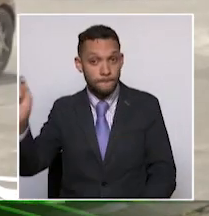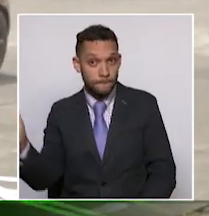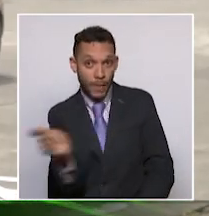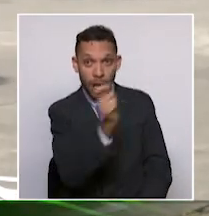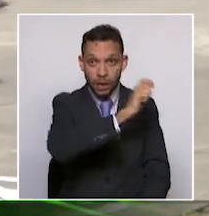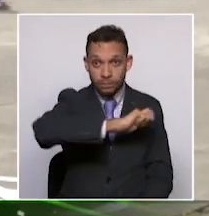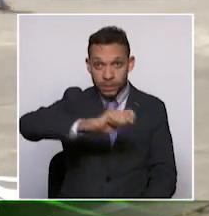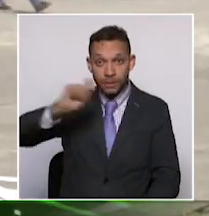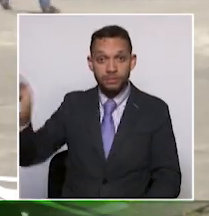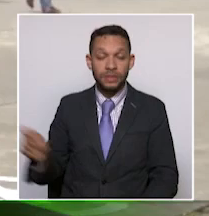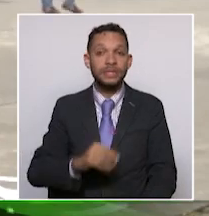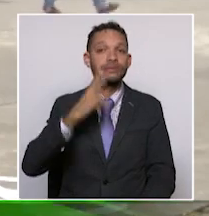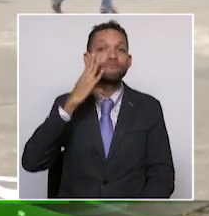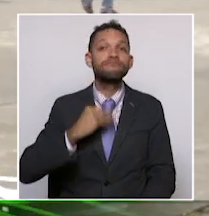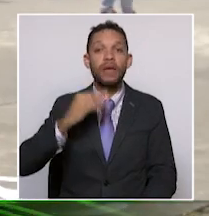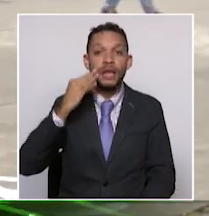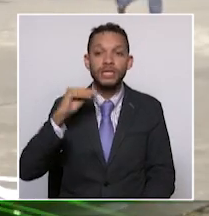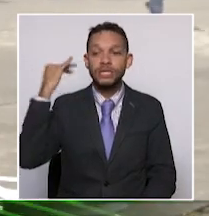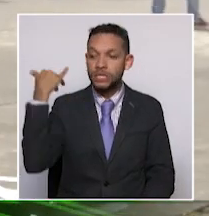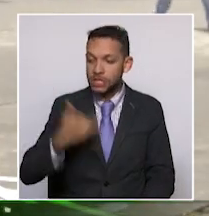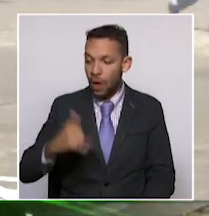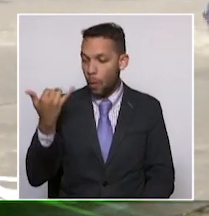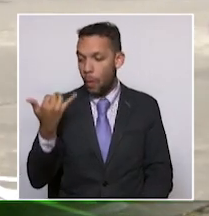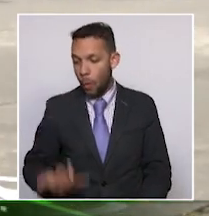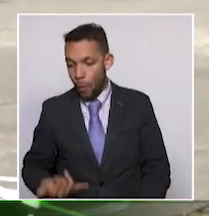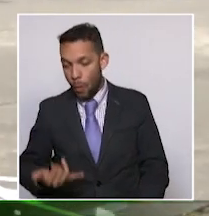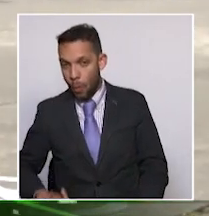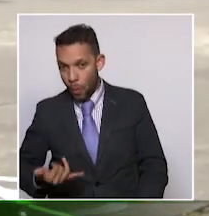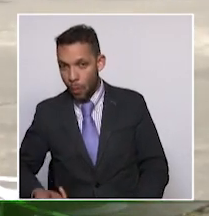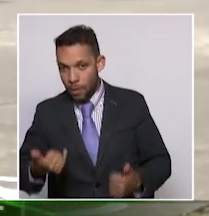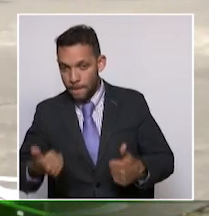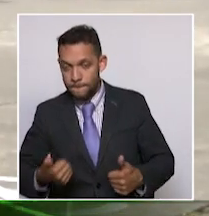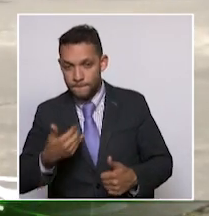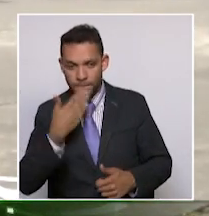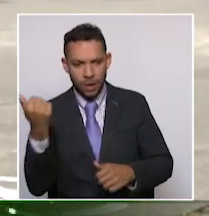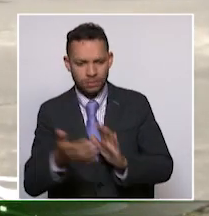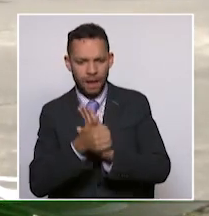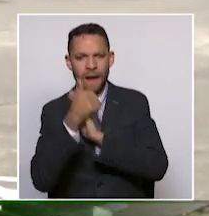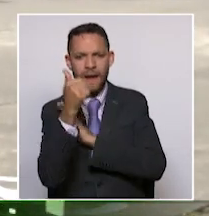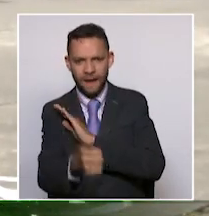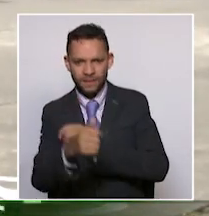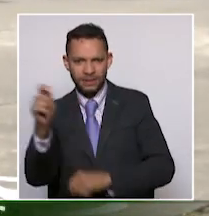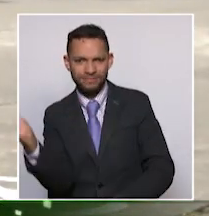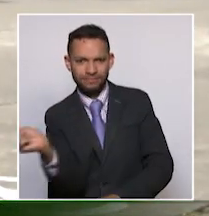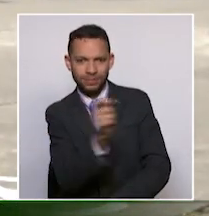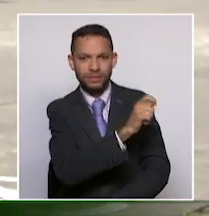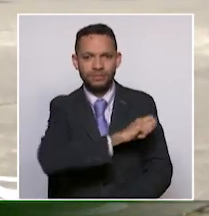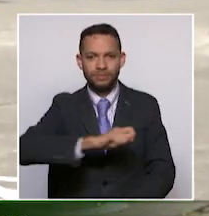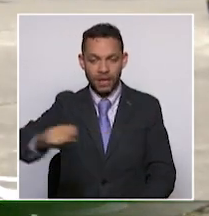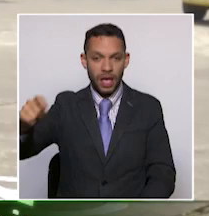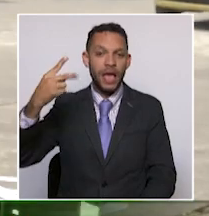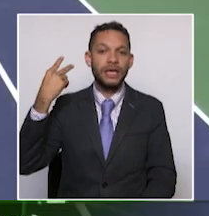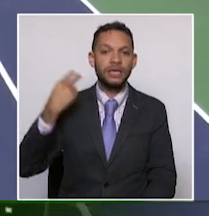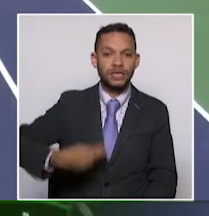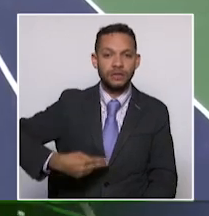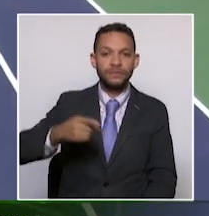profesionales, donde hoy tenemos los mejores tenistas del país, entre ellos y en la historia, Santiago Giraldo. En el Interligas,